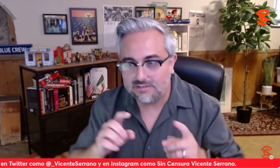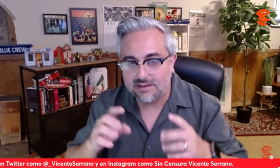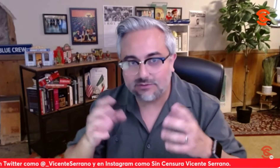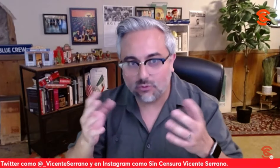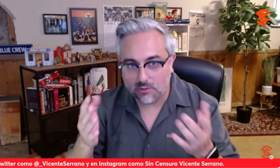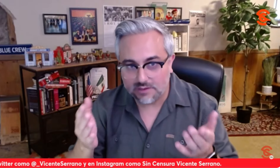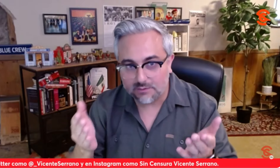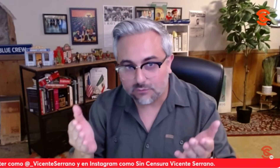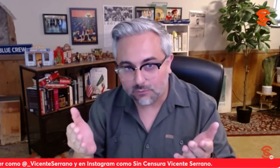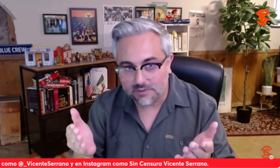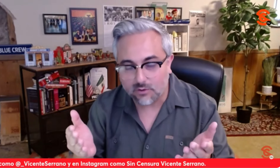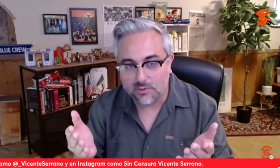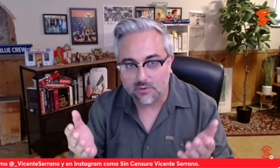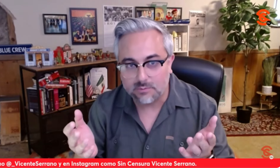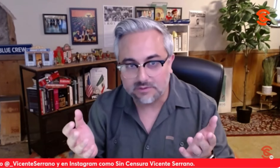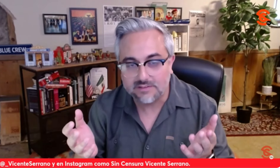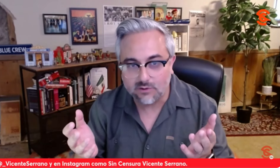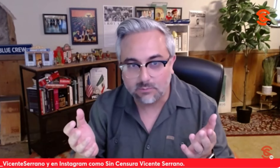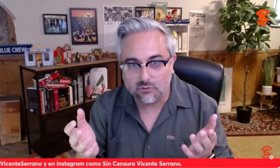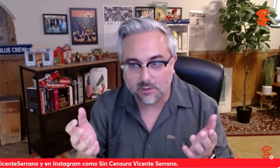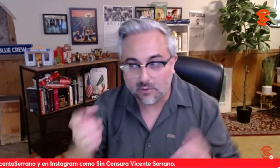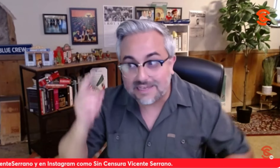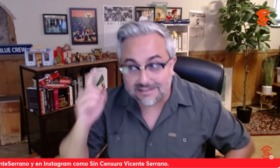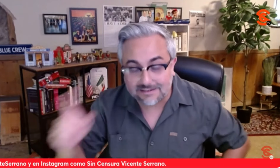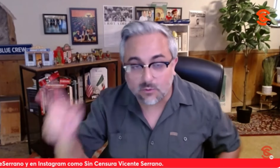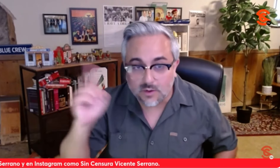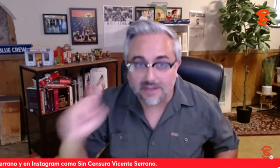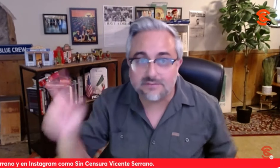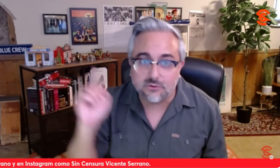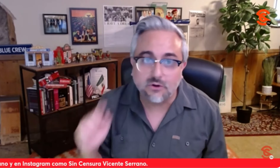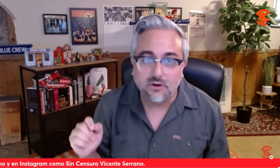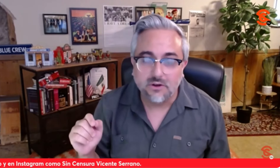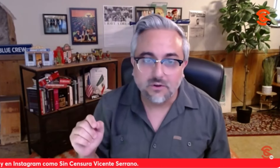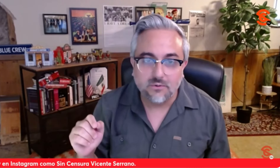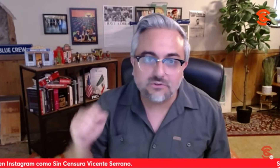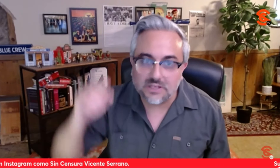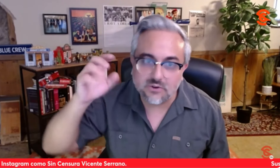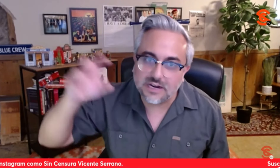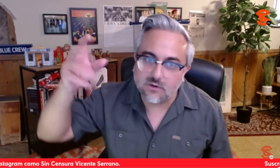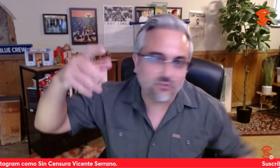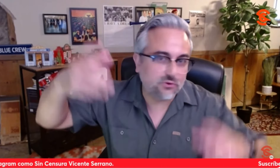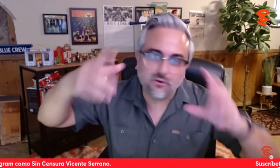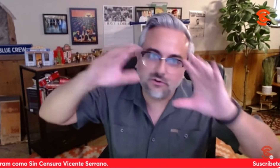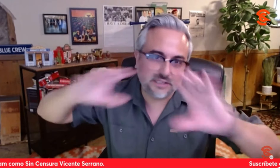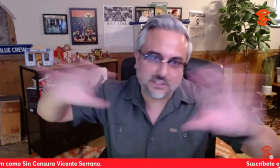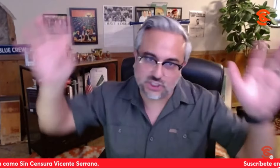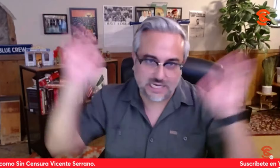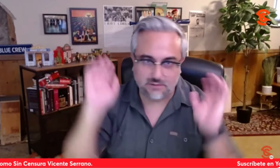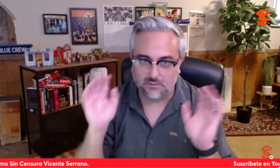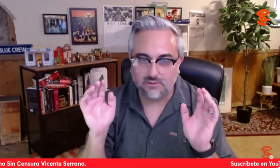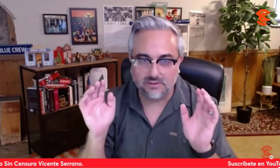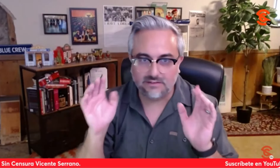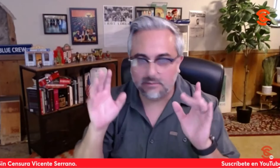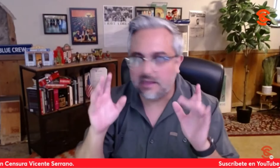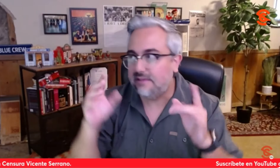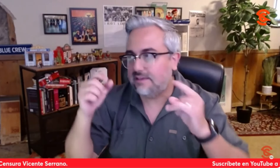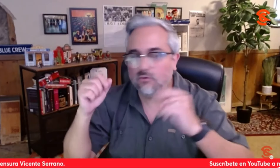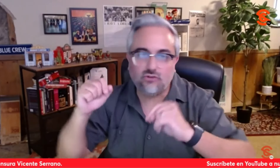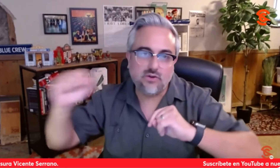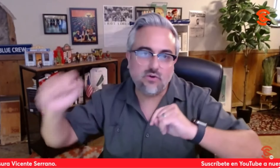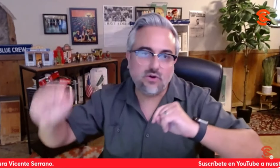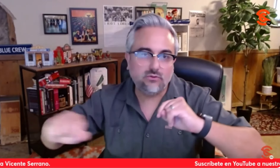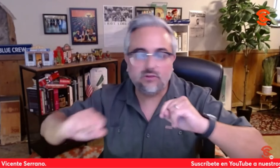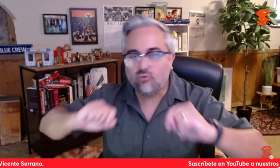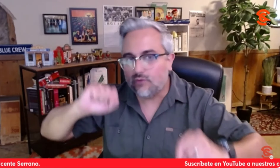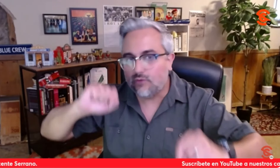salió a decir que estuvo en el informe de gobierno del presidente López Obrador y que según esto, un señor le contó no sé qué chingados, ¿no? Así, es que